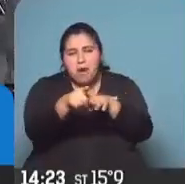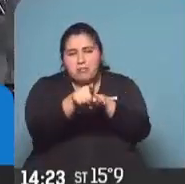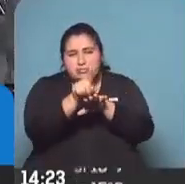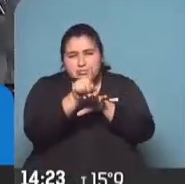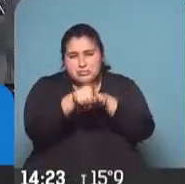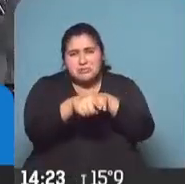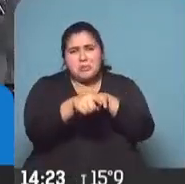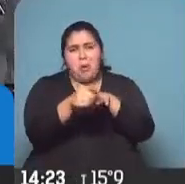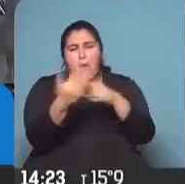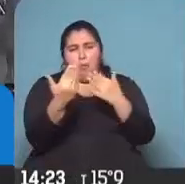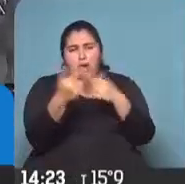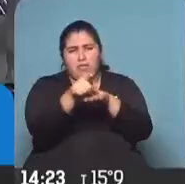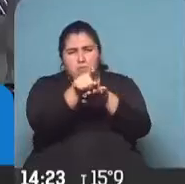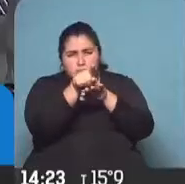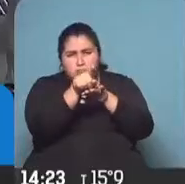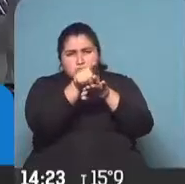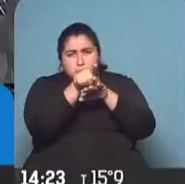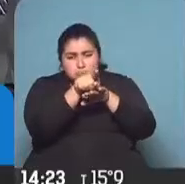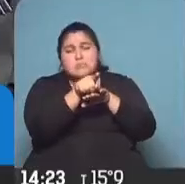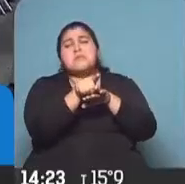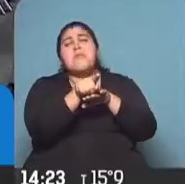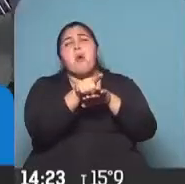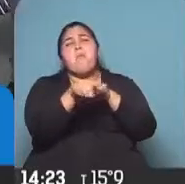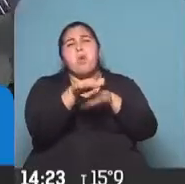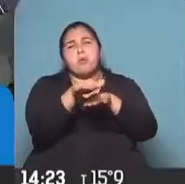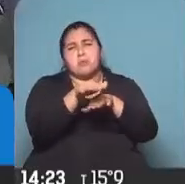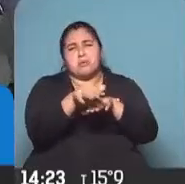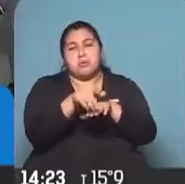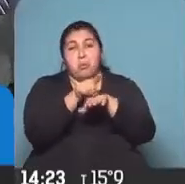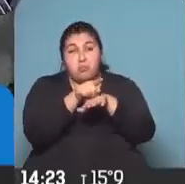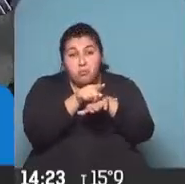yo le permite realizar tiro de combate el movimiento